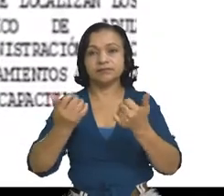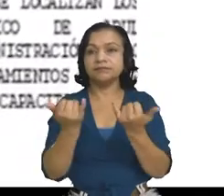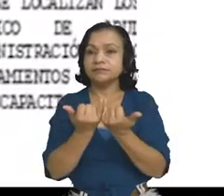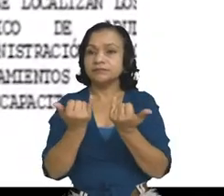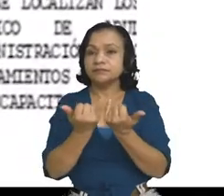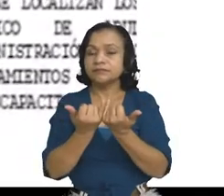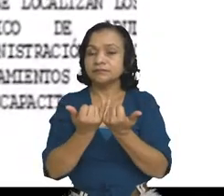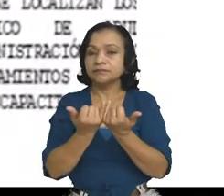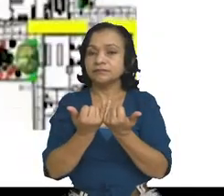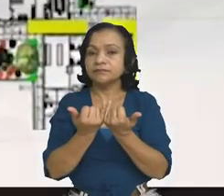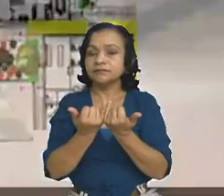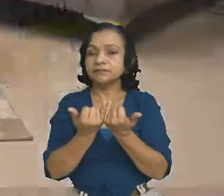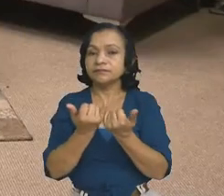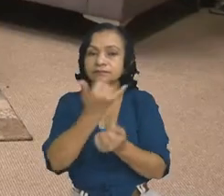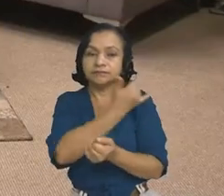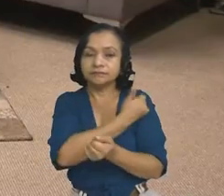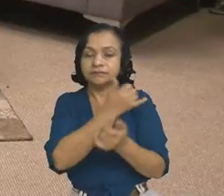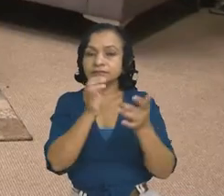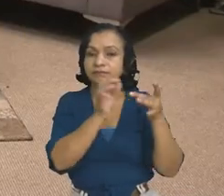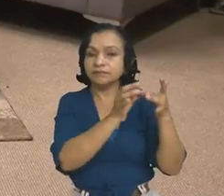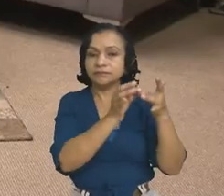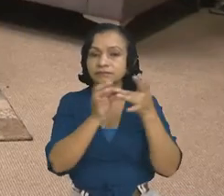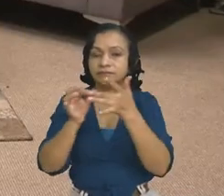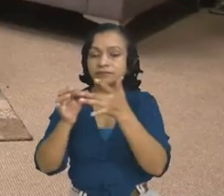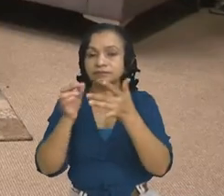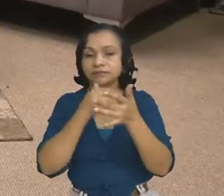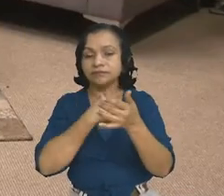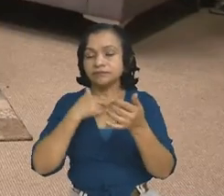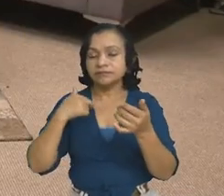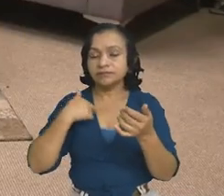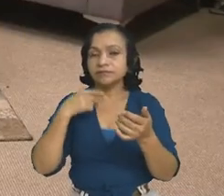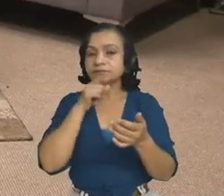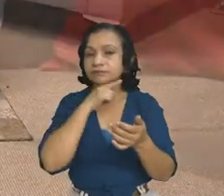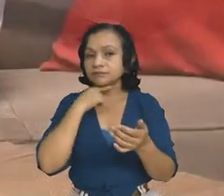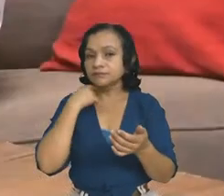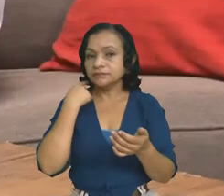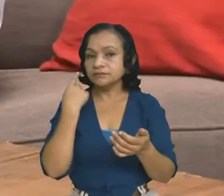hospital de alta especialidad, viene a cumplir y a realmente